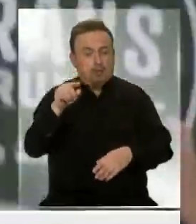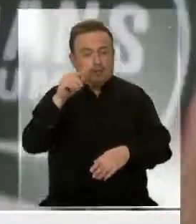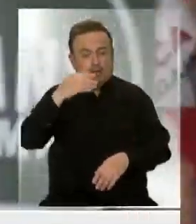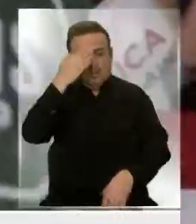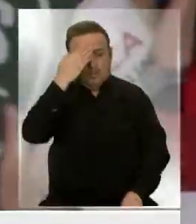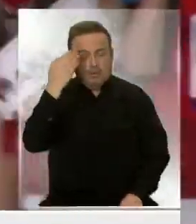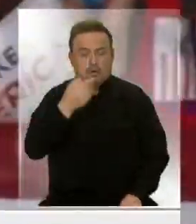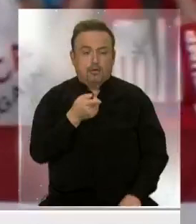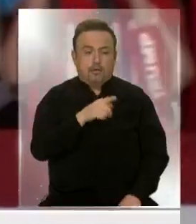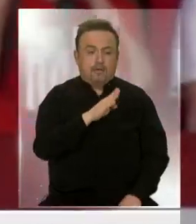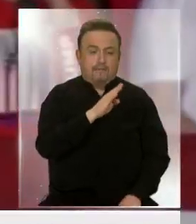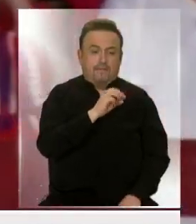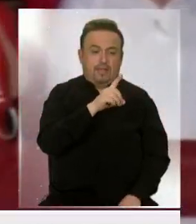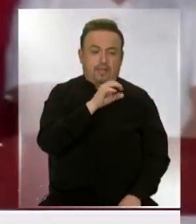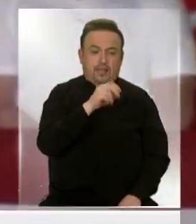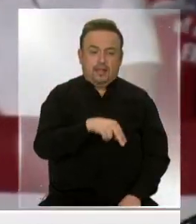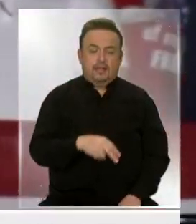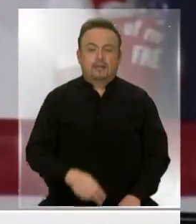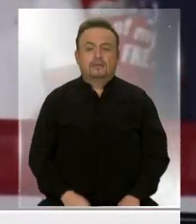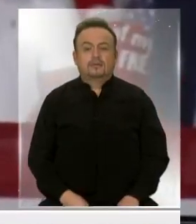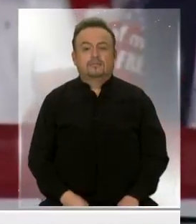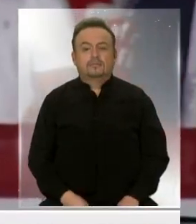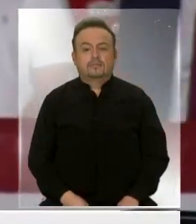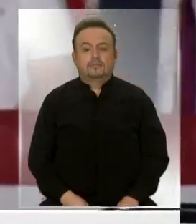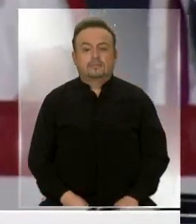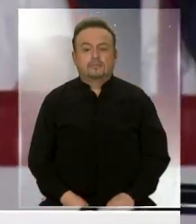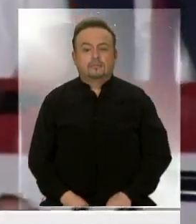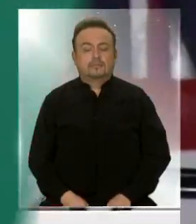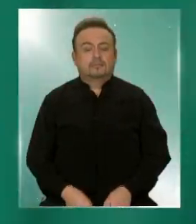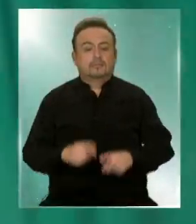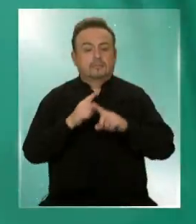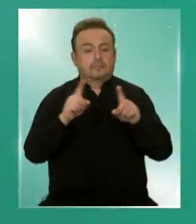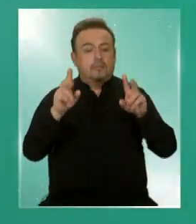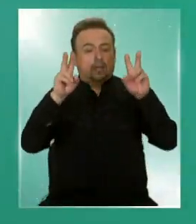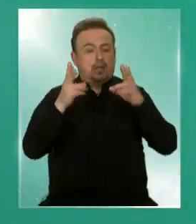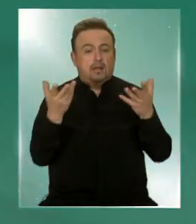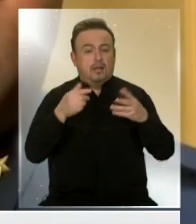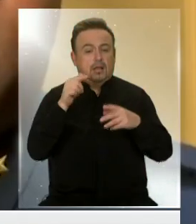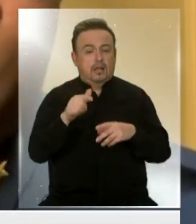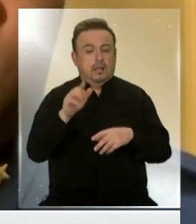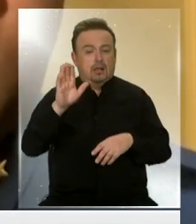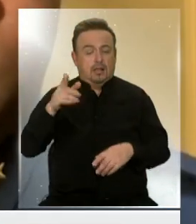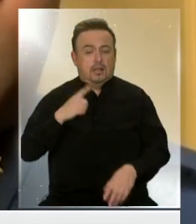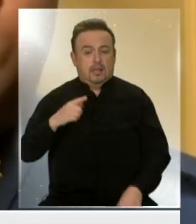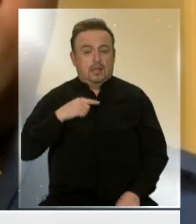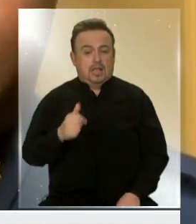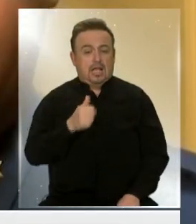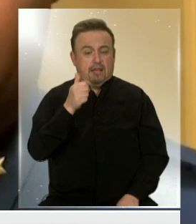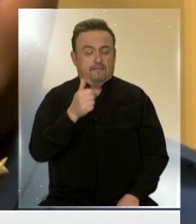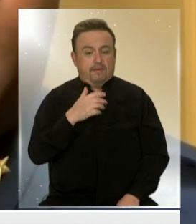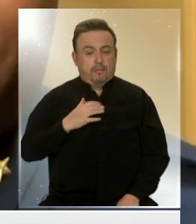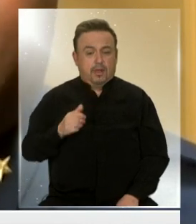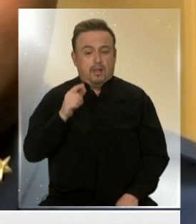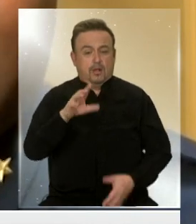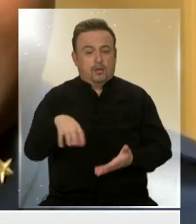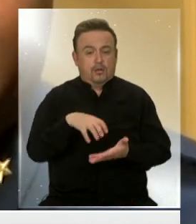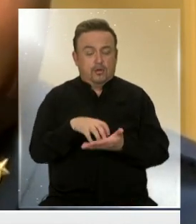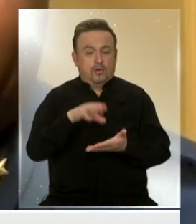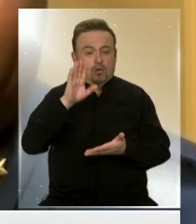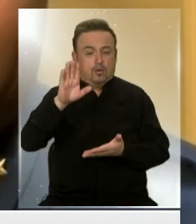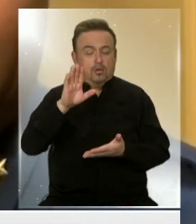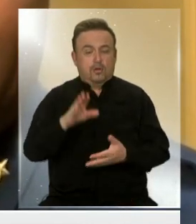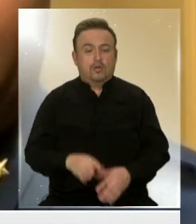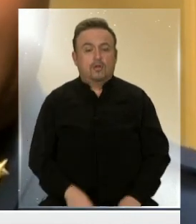Trump y Joe Biden. Exactamente. Y hablando de otra temática que involucra a ese país, el jefe de la policía de la ciudad de